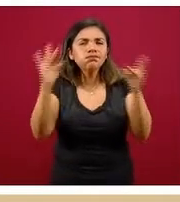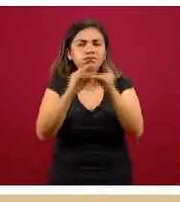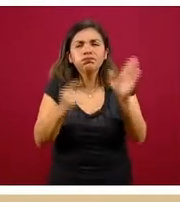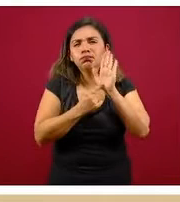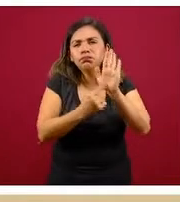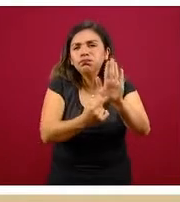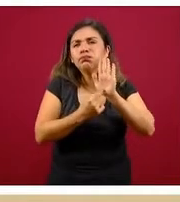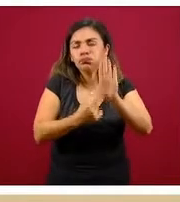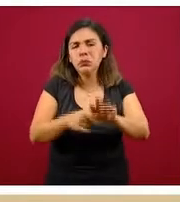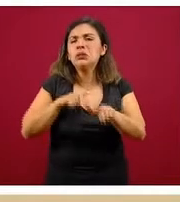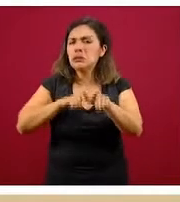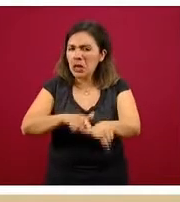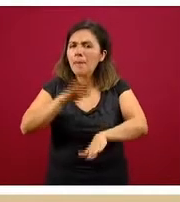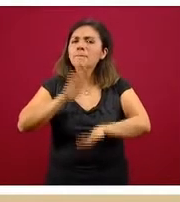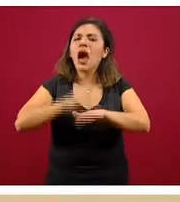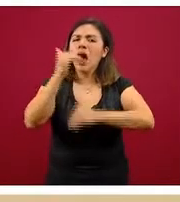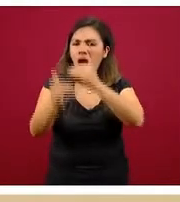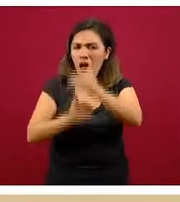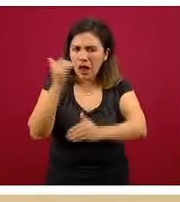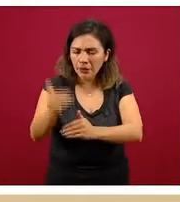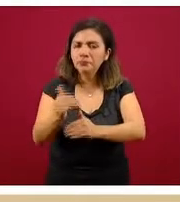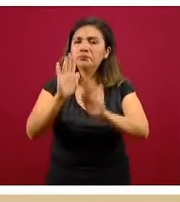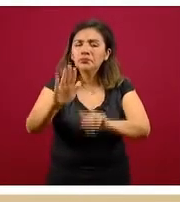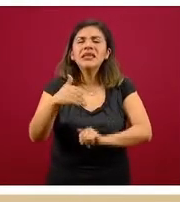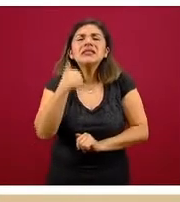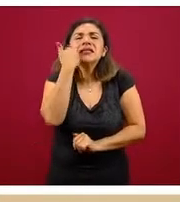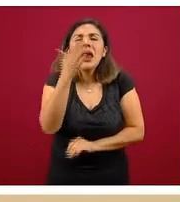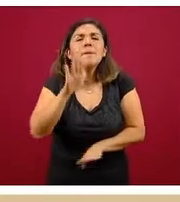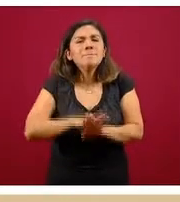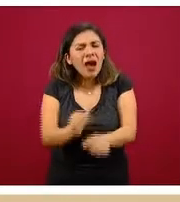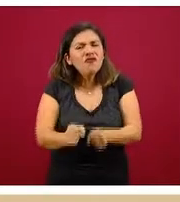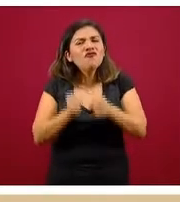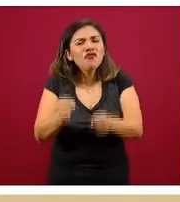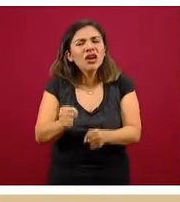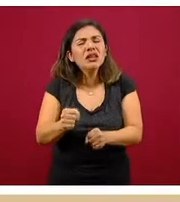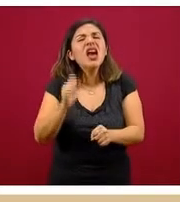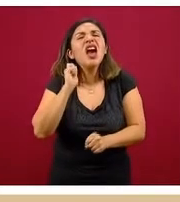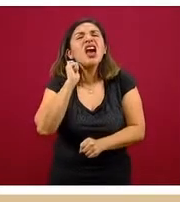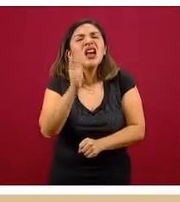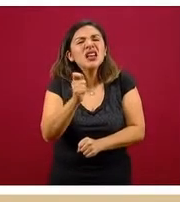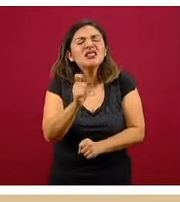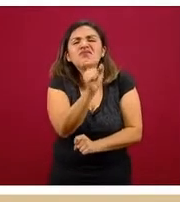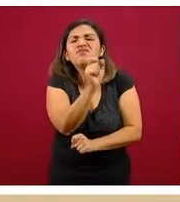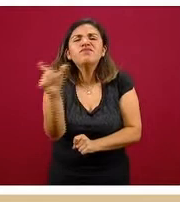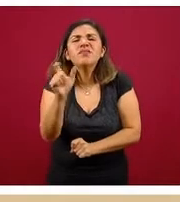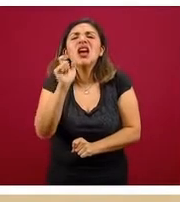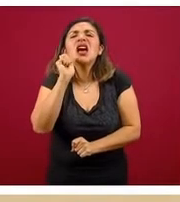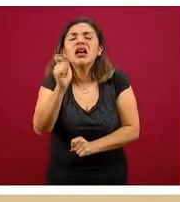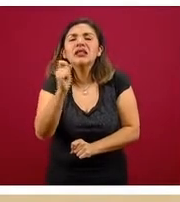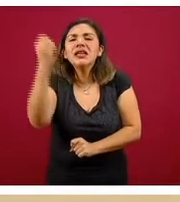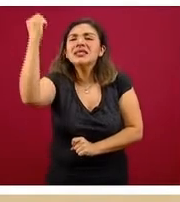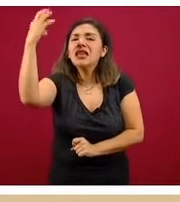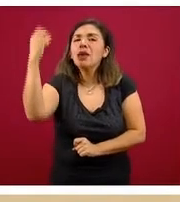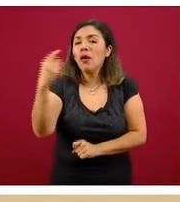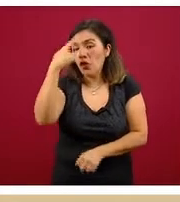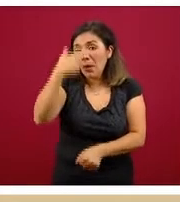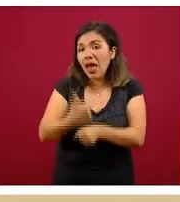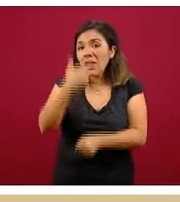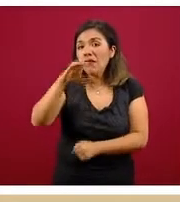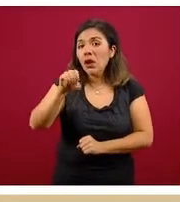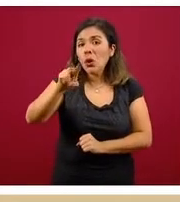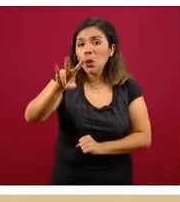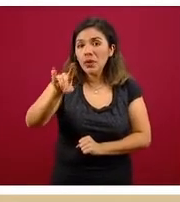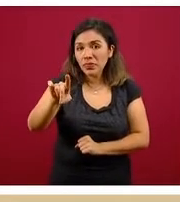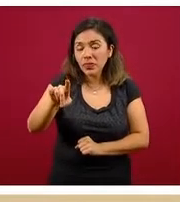durante estos días y lo vamos a seguir haciendo, más bien queremos reforzar el concepto de lo que significa el semáforo de riesgo